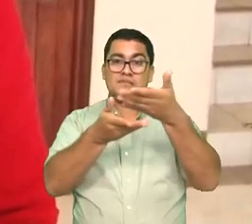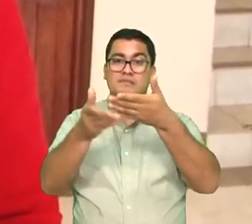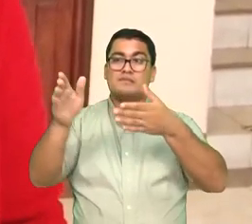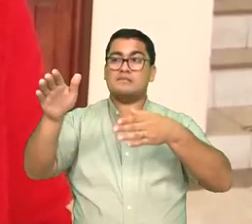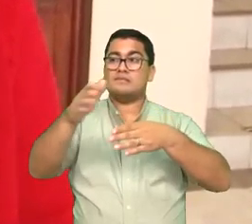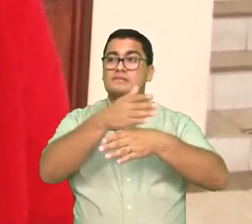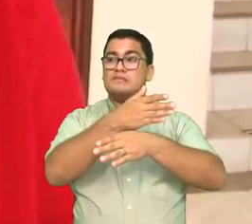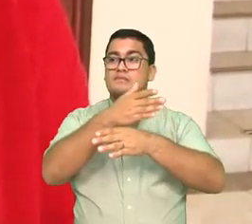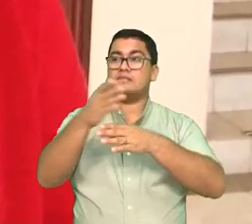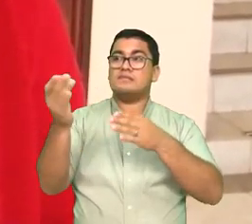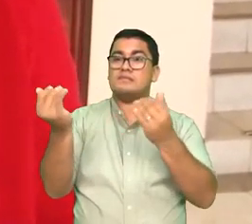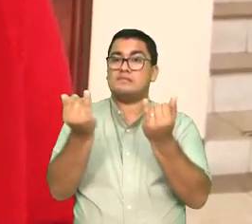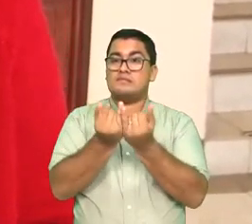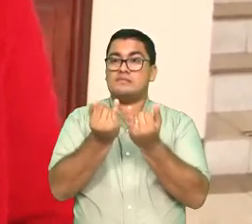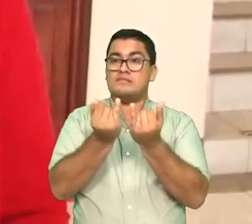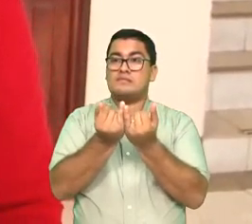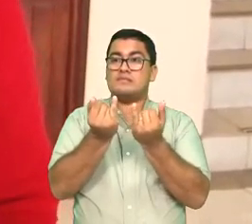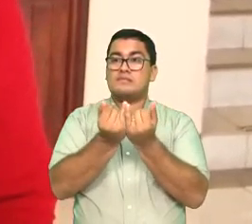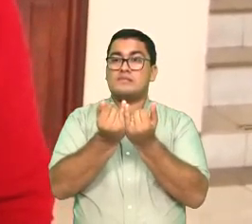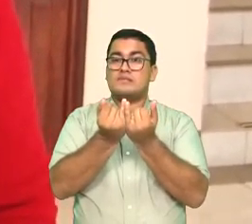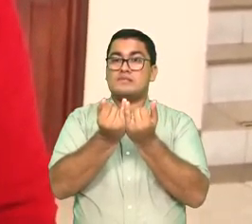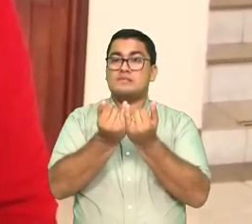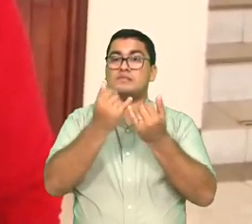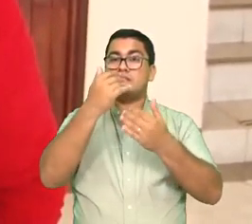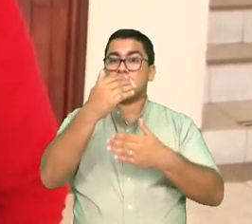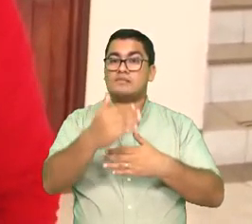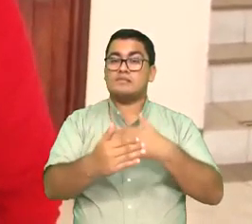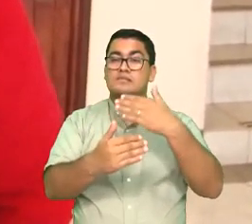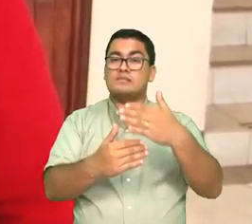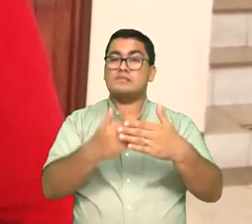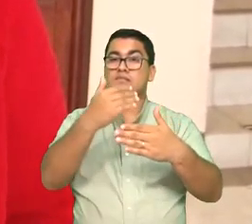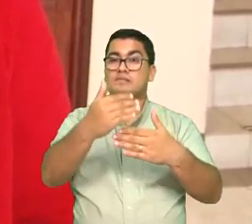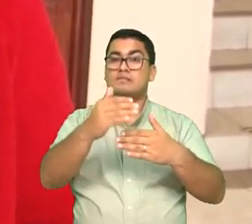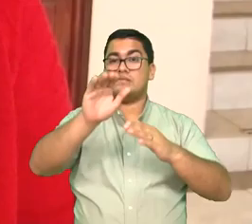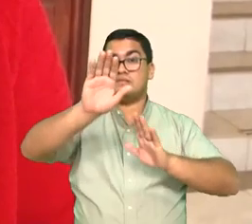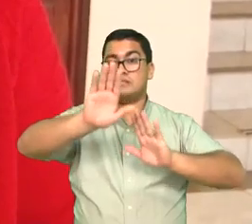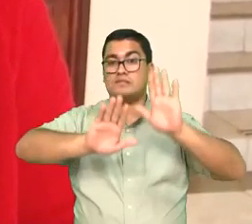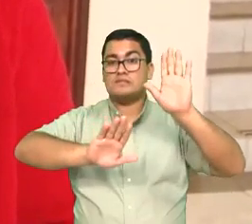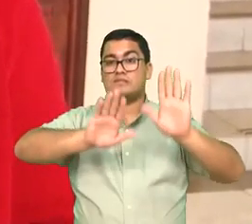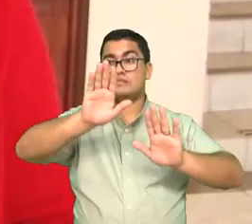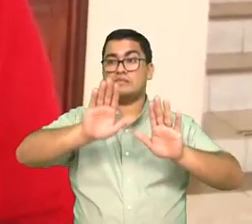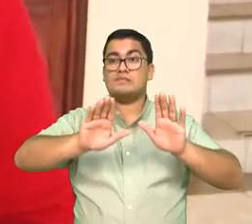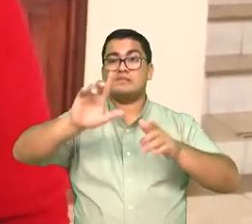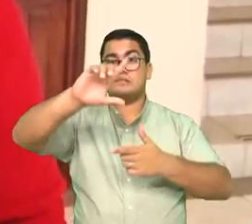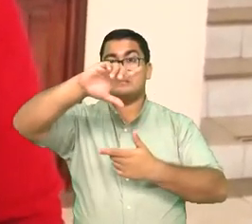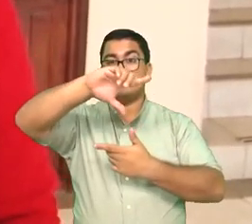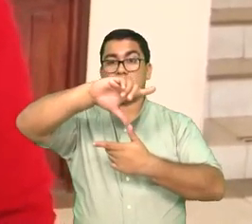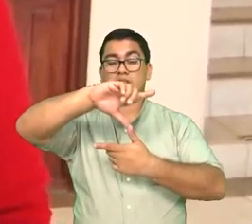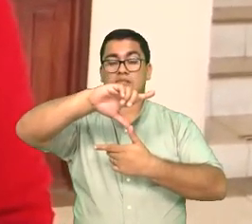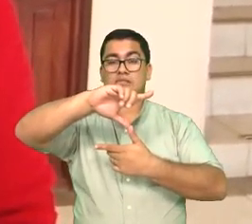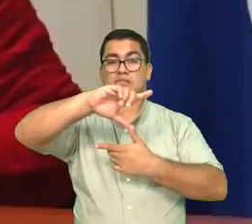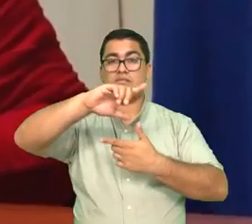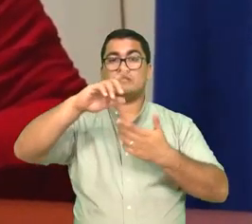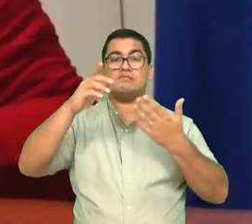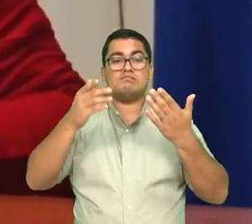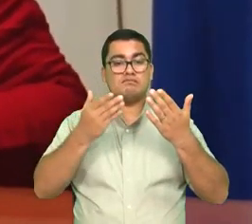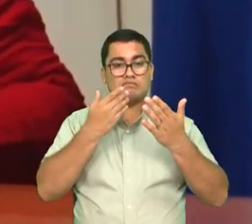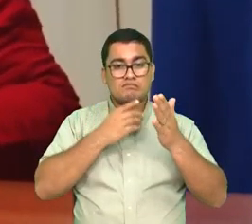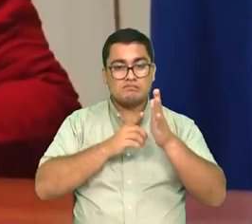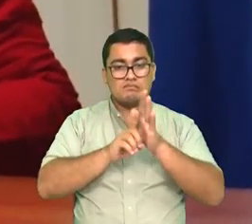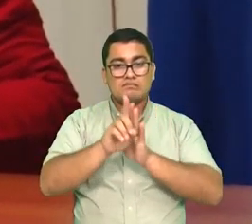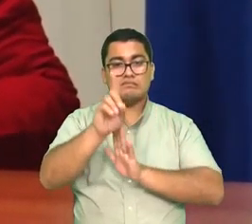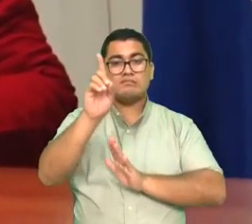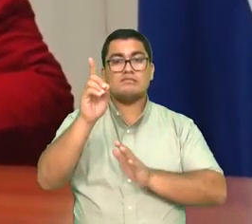que reconozca todos los procesos democráticos de América Latina, los avances que tiene América Latina.